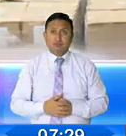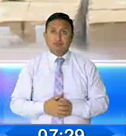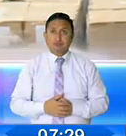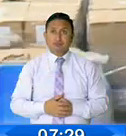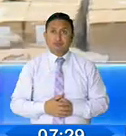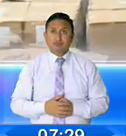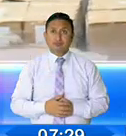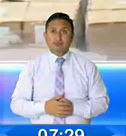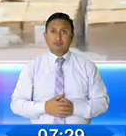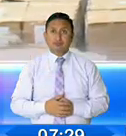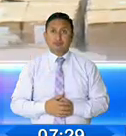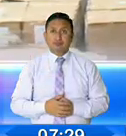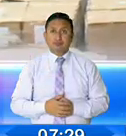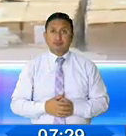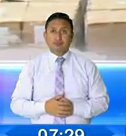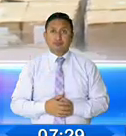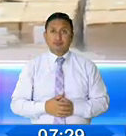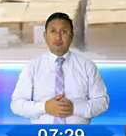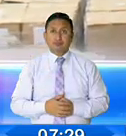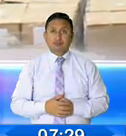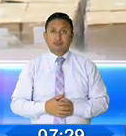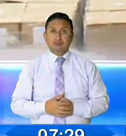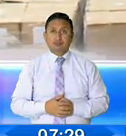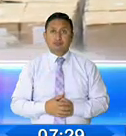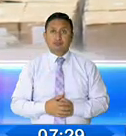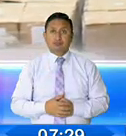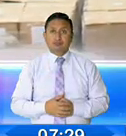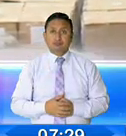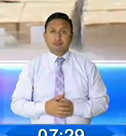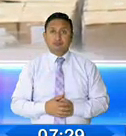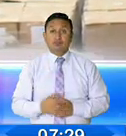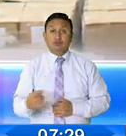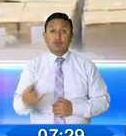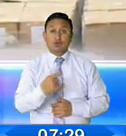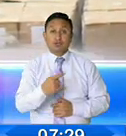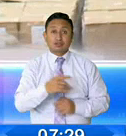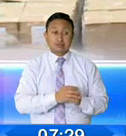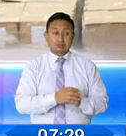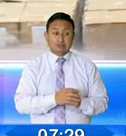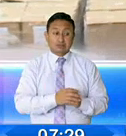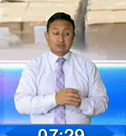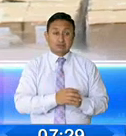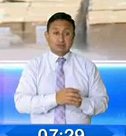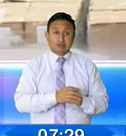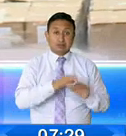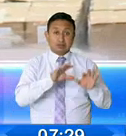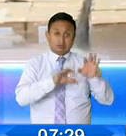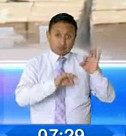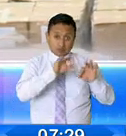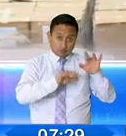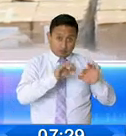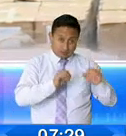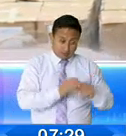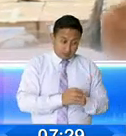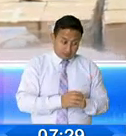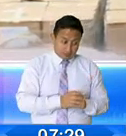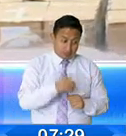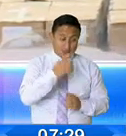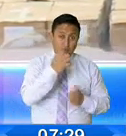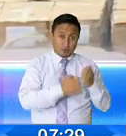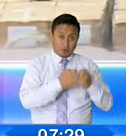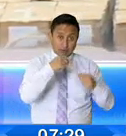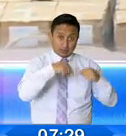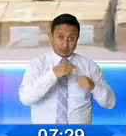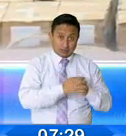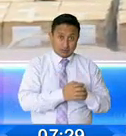por las que los residuos electrónicos fueron catalogados como la plaga del siglo es precisamente porque, bueno, primero son el tipo de residuos